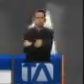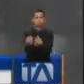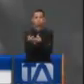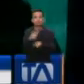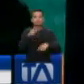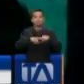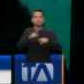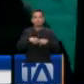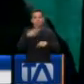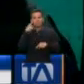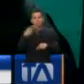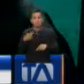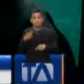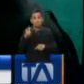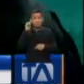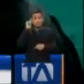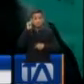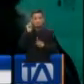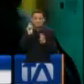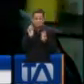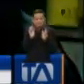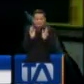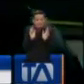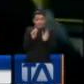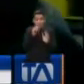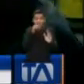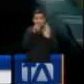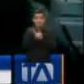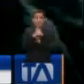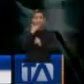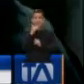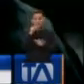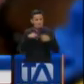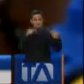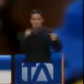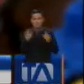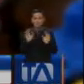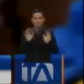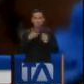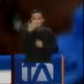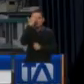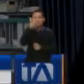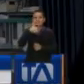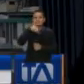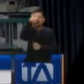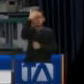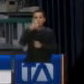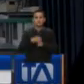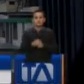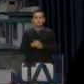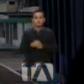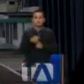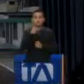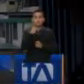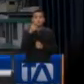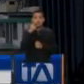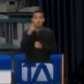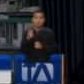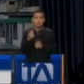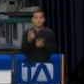de Quito. La joven sumisa no denunció el hecho ni enfrentó al agresor por vergüenza. Este hombre se bajó